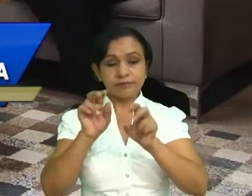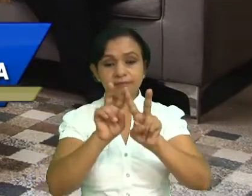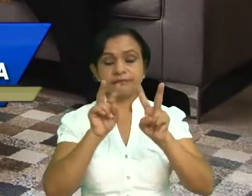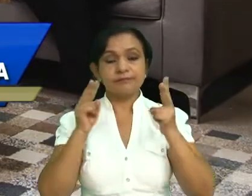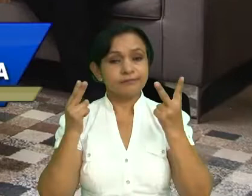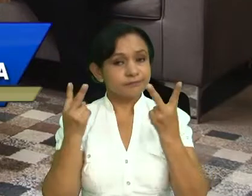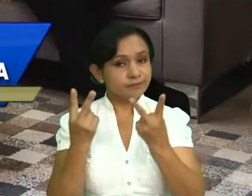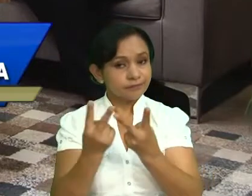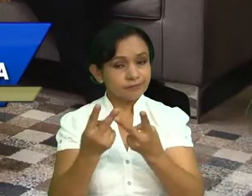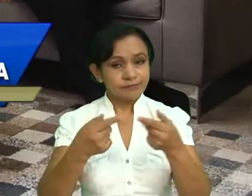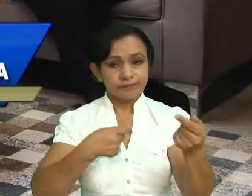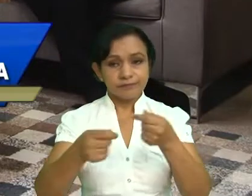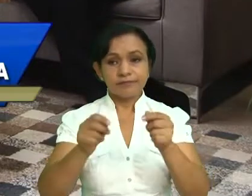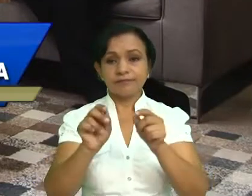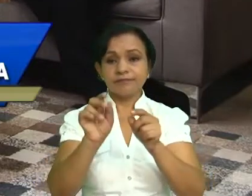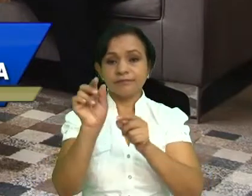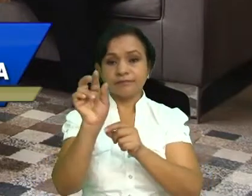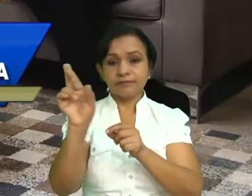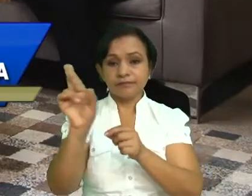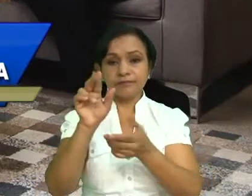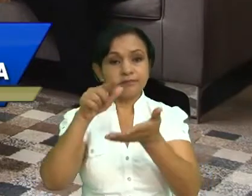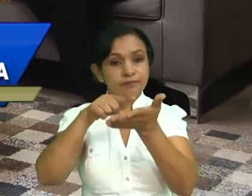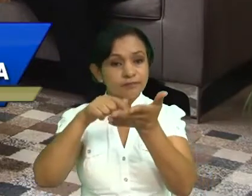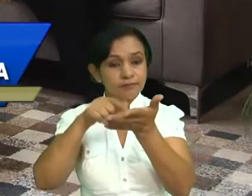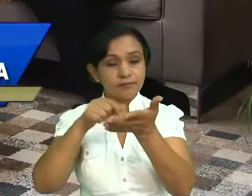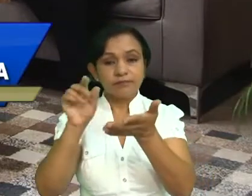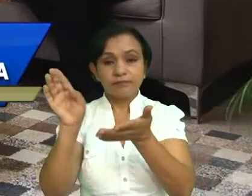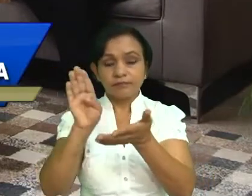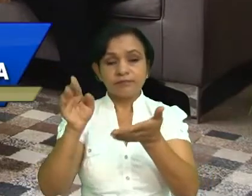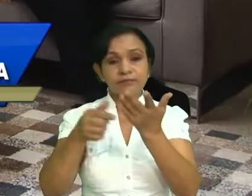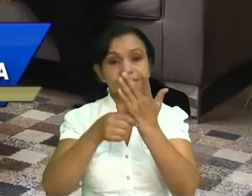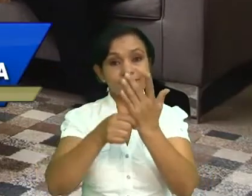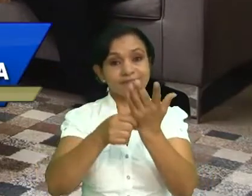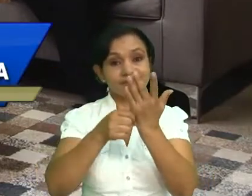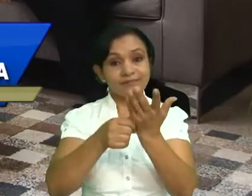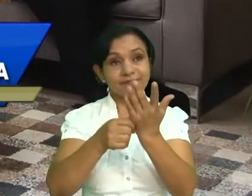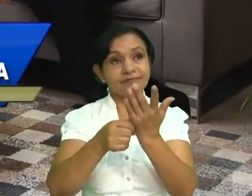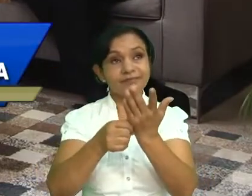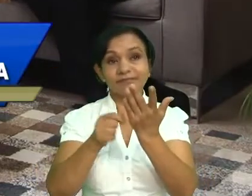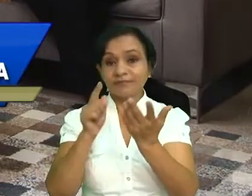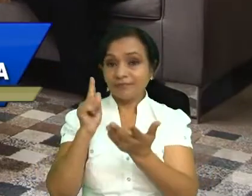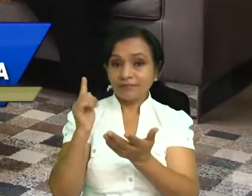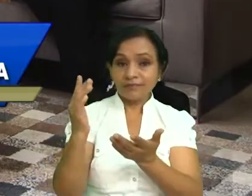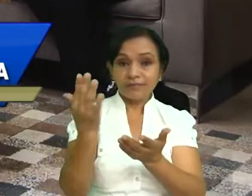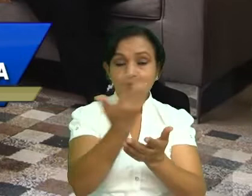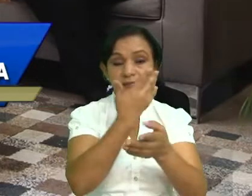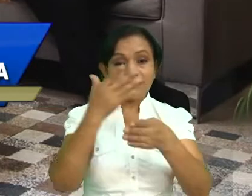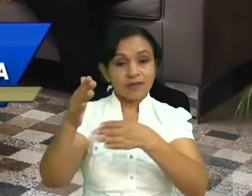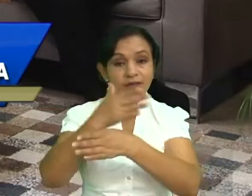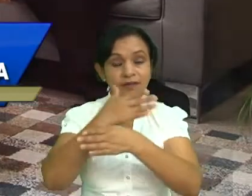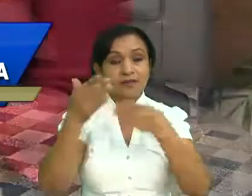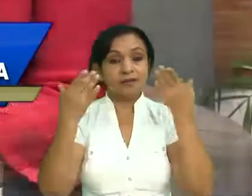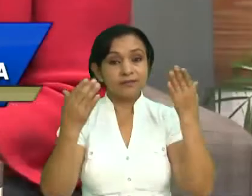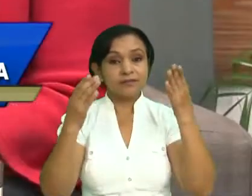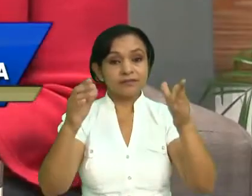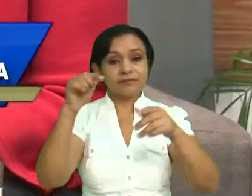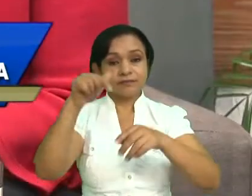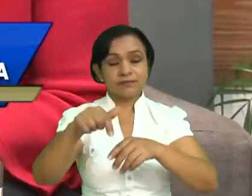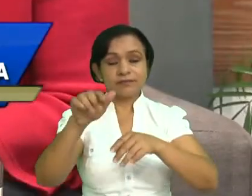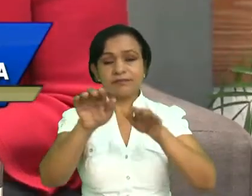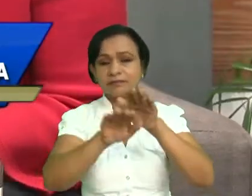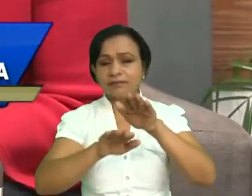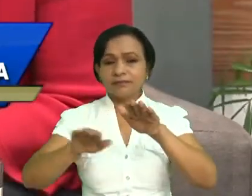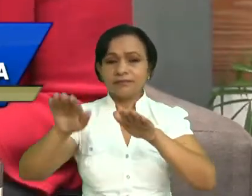seguir produciendo más frijoles, más arroz, la carne, todos los productores están hoy más que